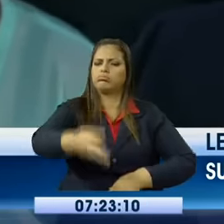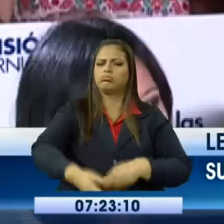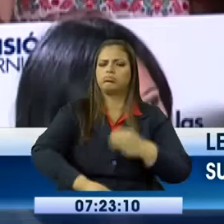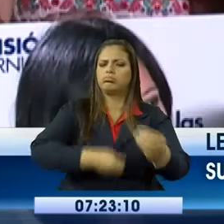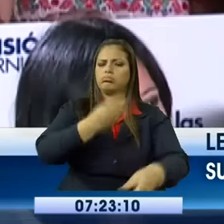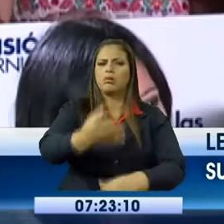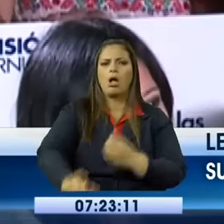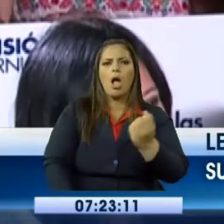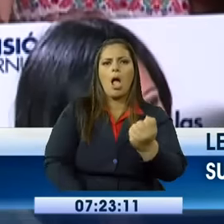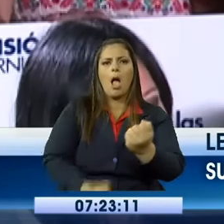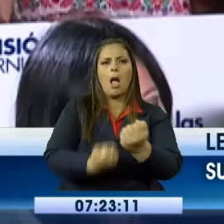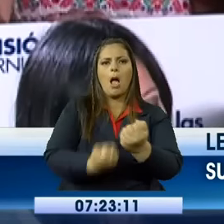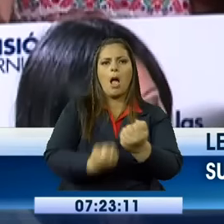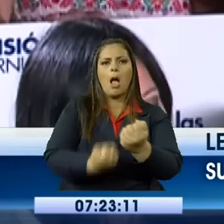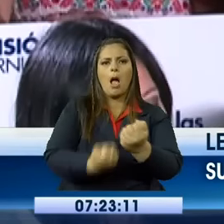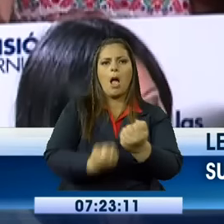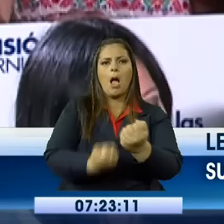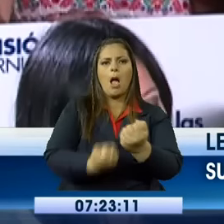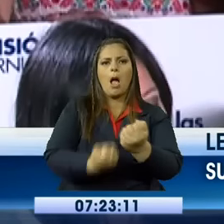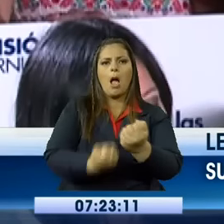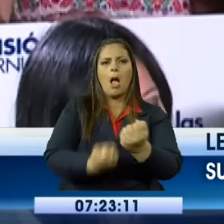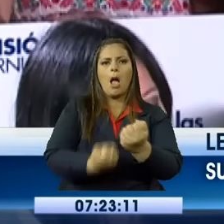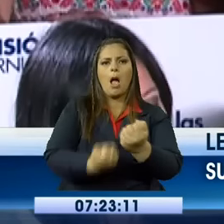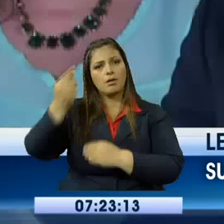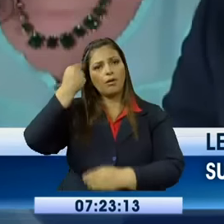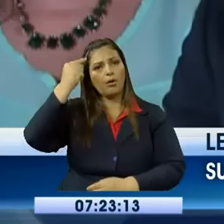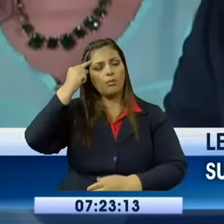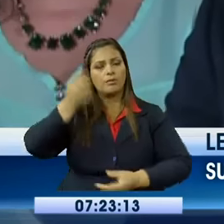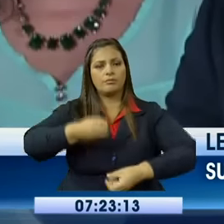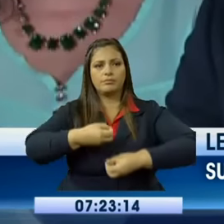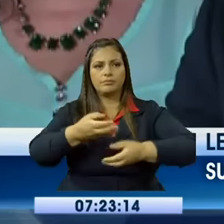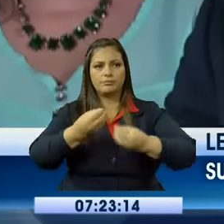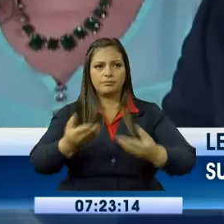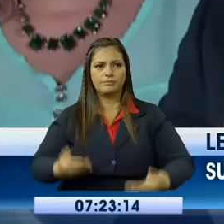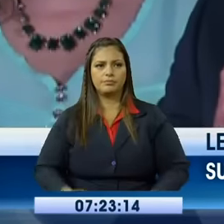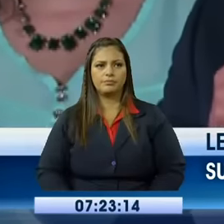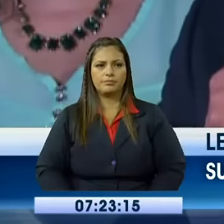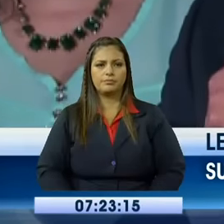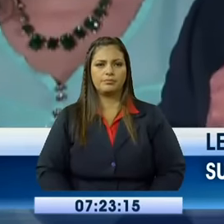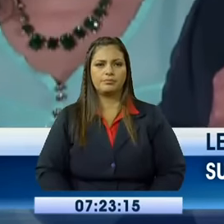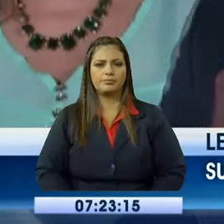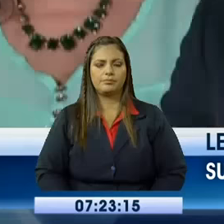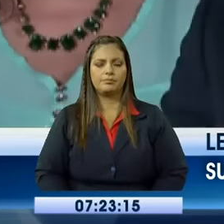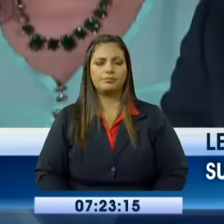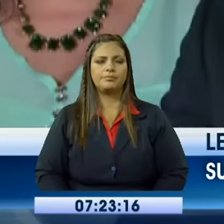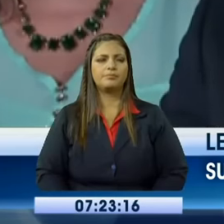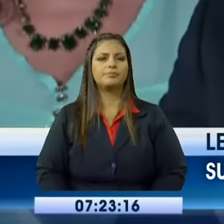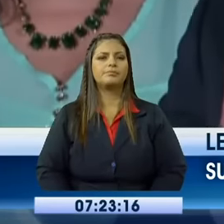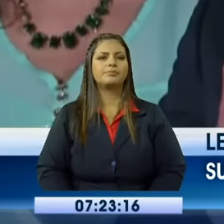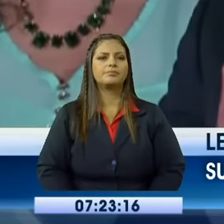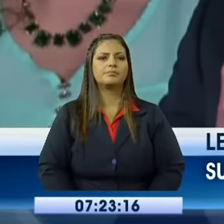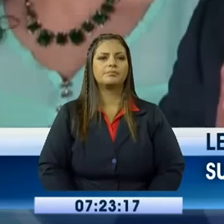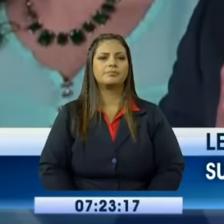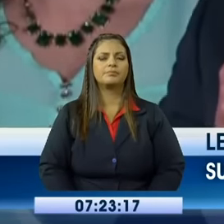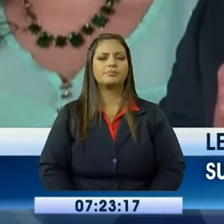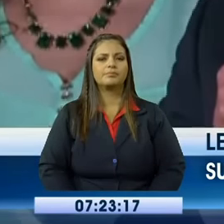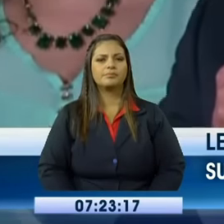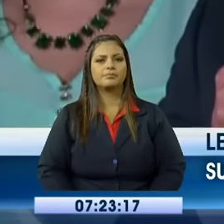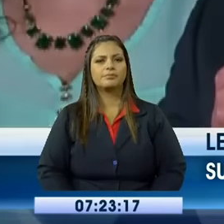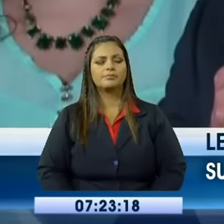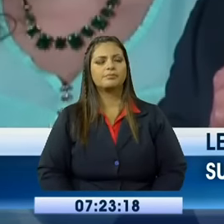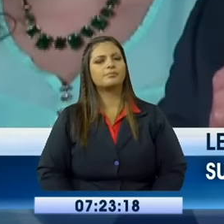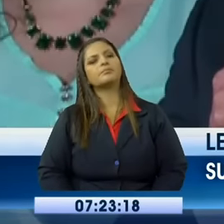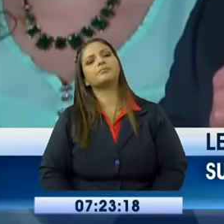complementará con el programa Mis Mejores Años. Fundamentalmente para los viejecitos que están en estado de indefensión. Vamos a